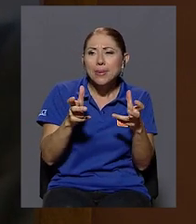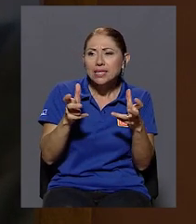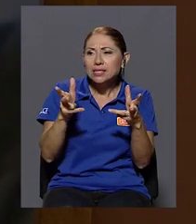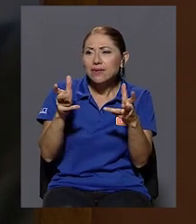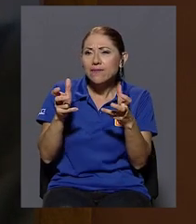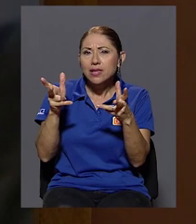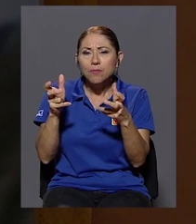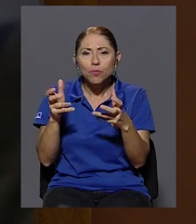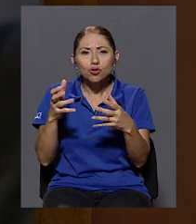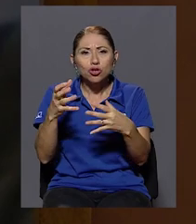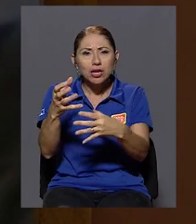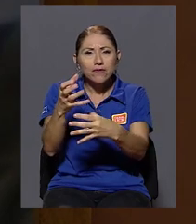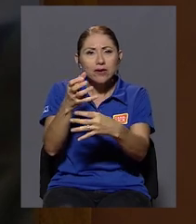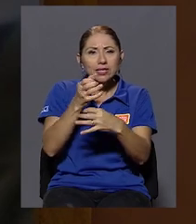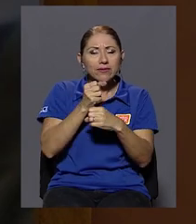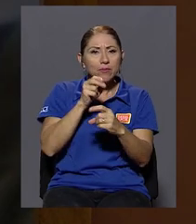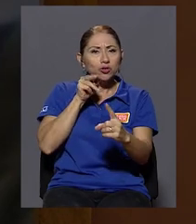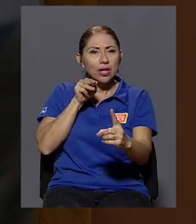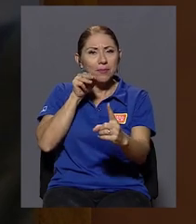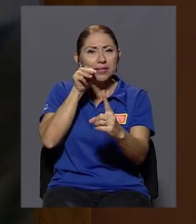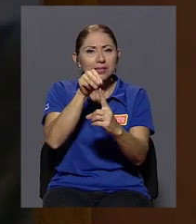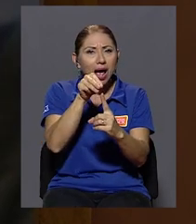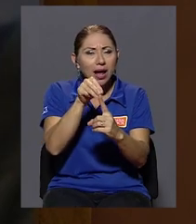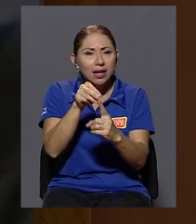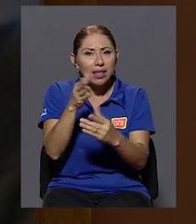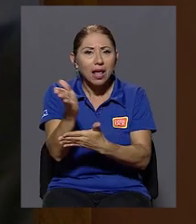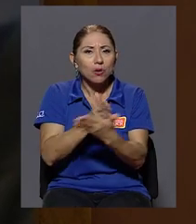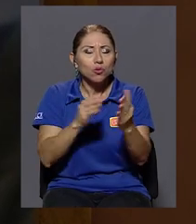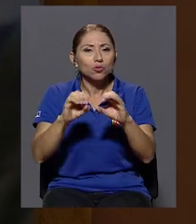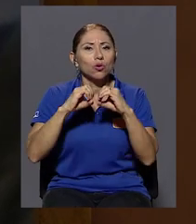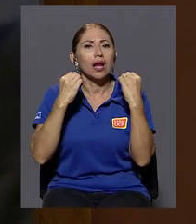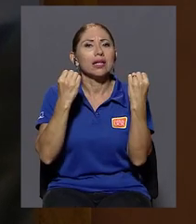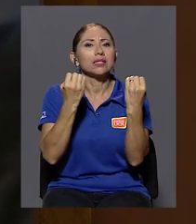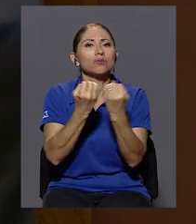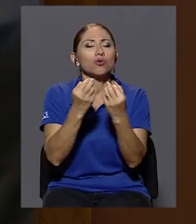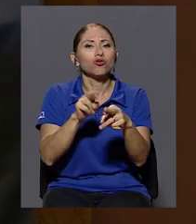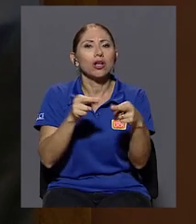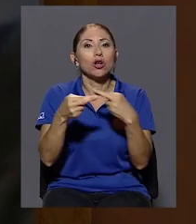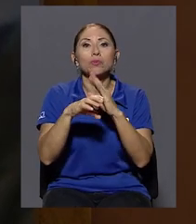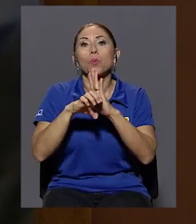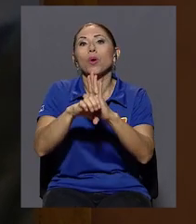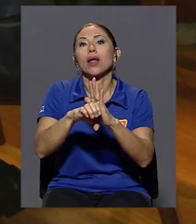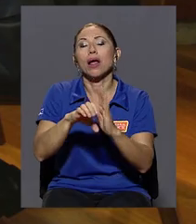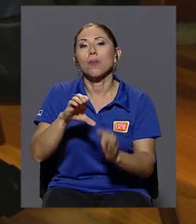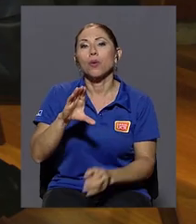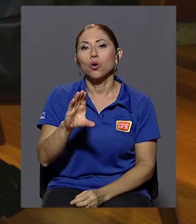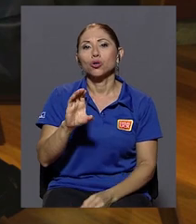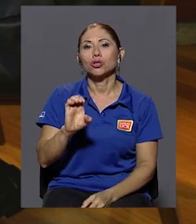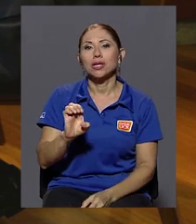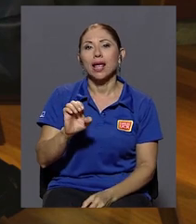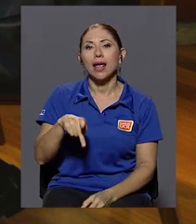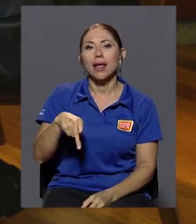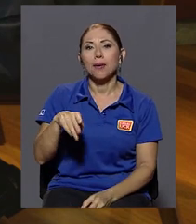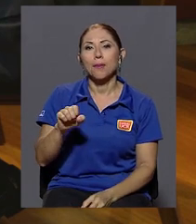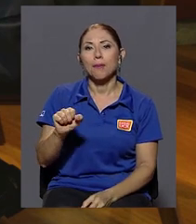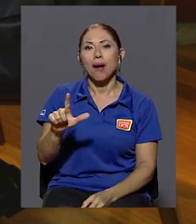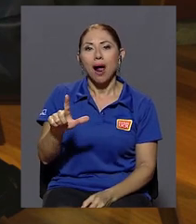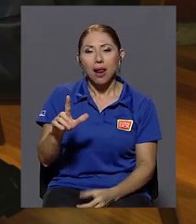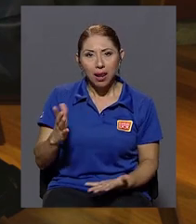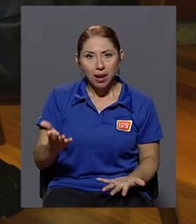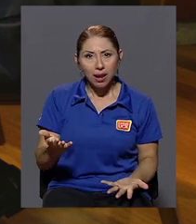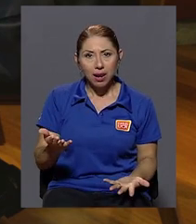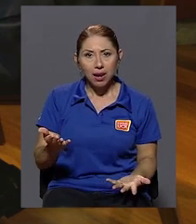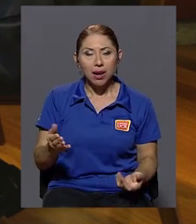de algunos organismos regionales, pienso, por ejemplo, en la CEPAL, incluso